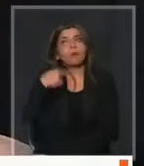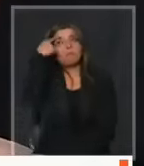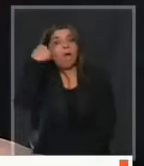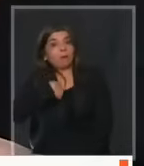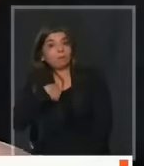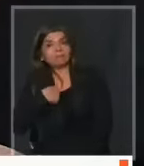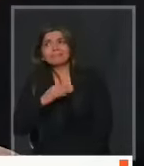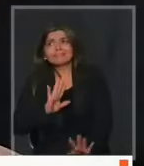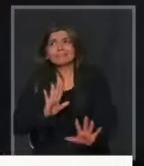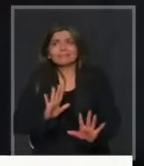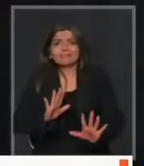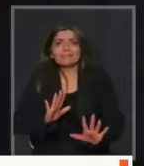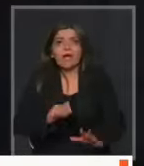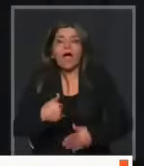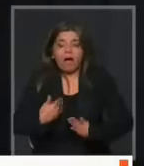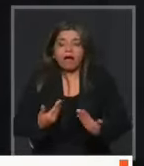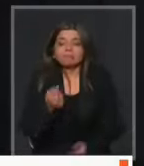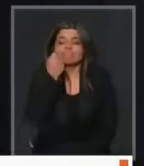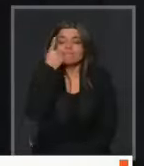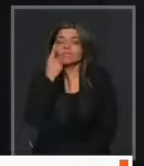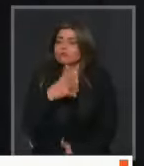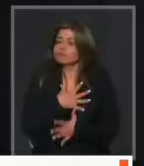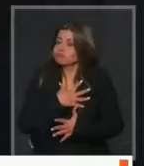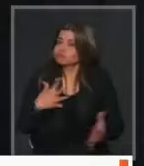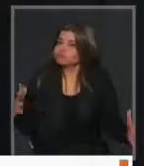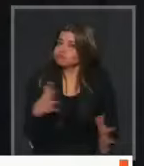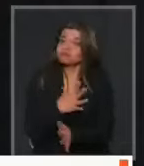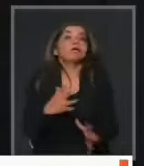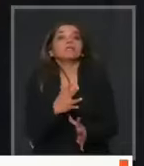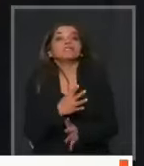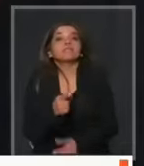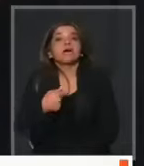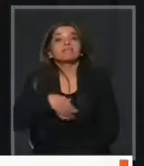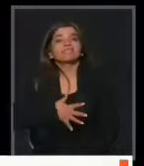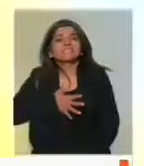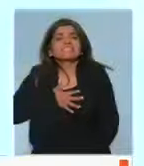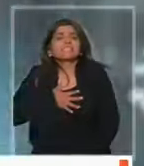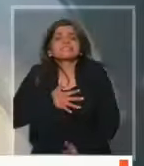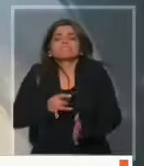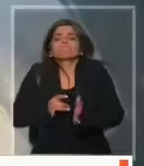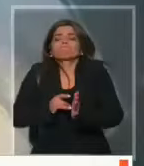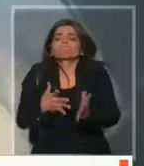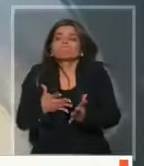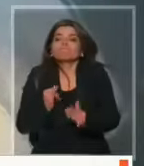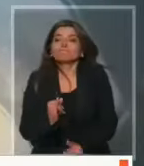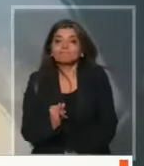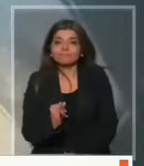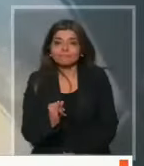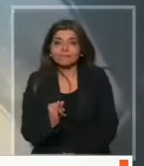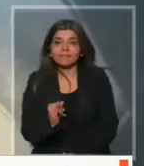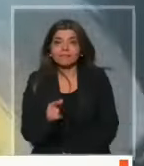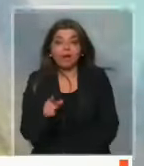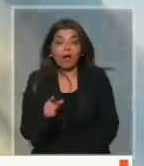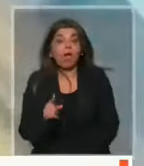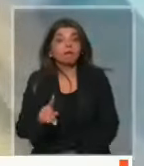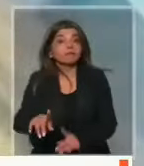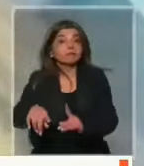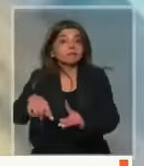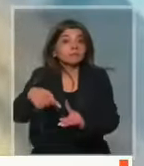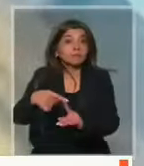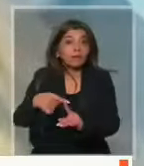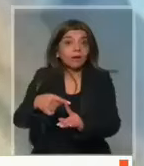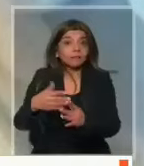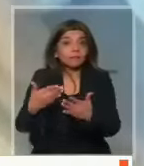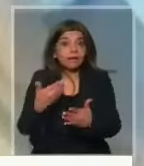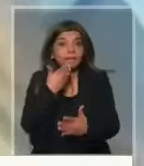tocar. Y ahora me di cuenta que es terrible. Que es terrible, uno se siente tan vulnerable. La encerrona tampoco estuvo ausente durante la